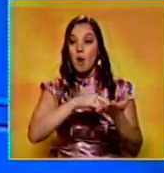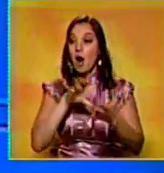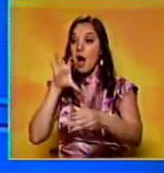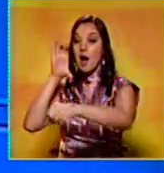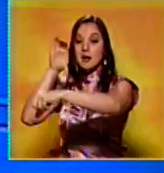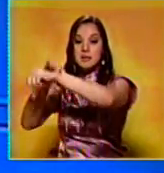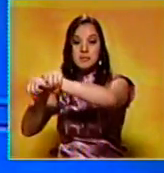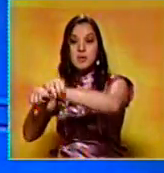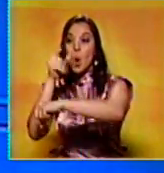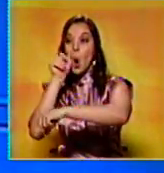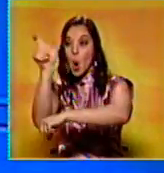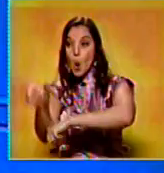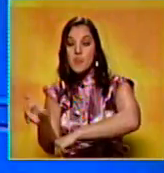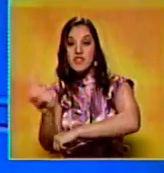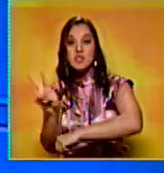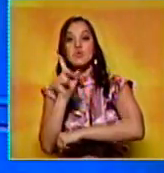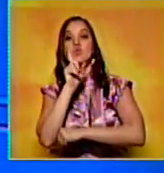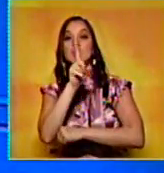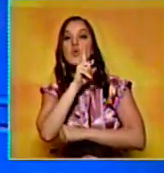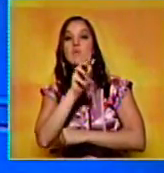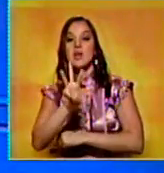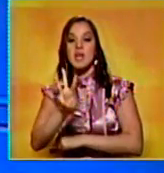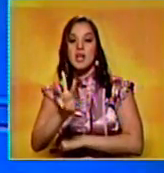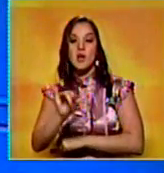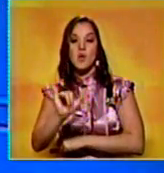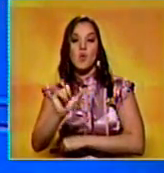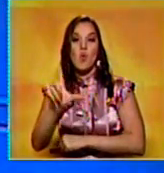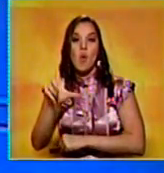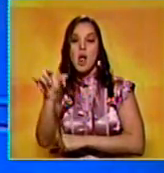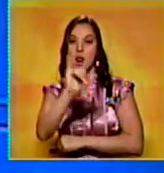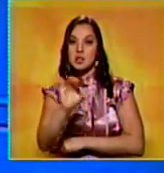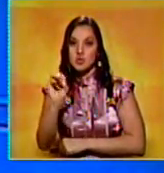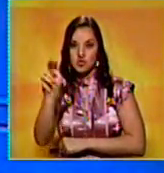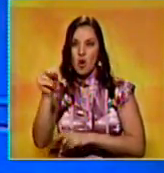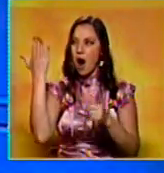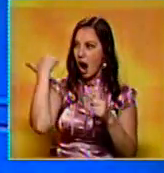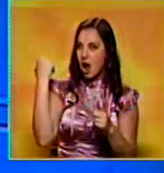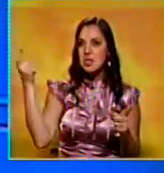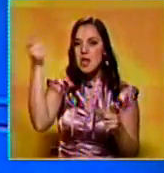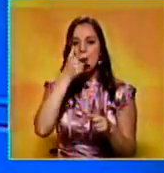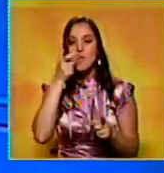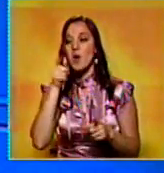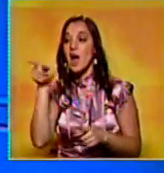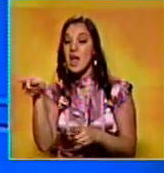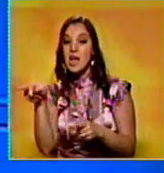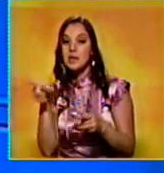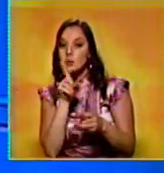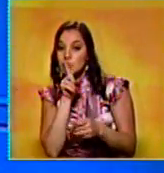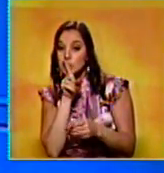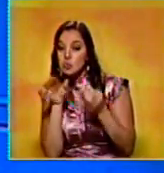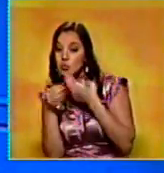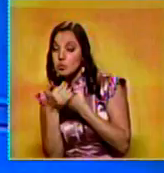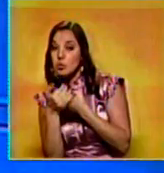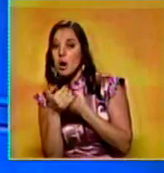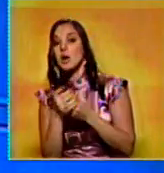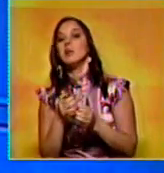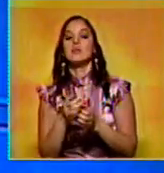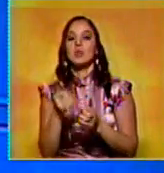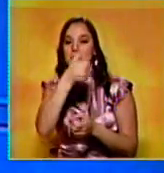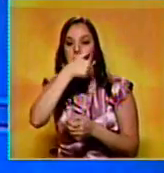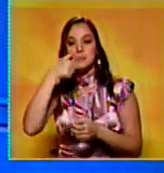aprensión de un ciudadano venezolano identificado como Wilson Jaimes quien era solicitado por el delito de ocultamiento y elaboración de sustancias